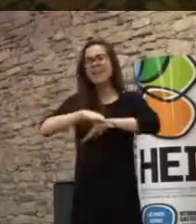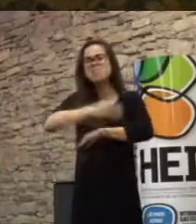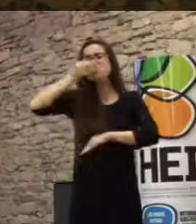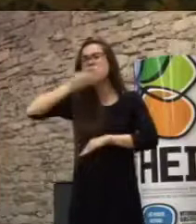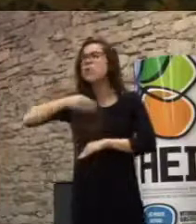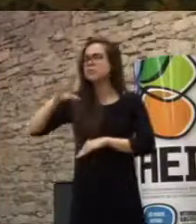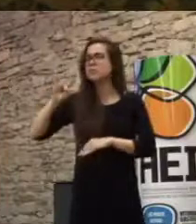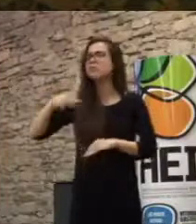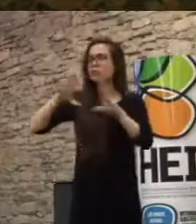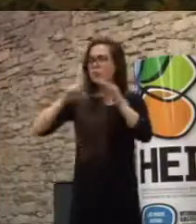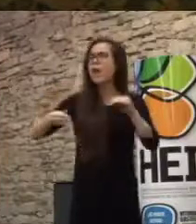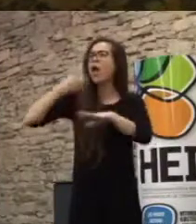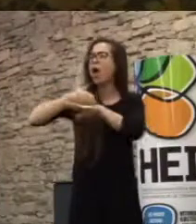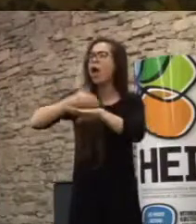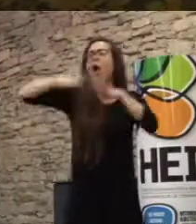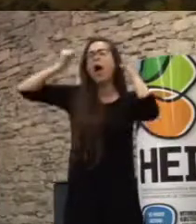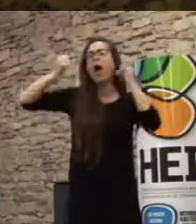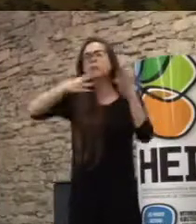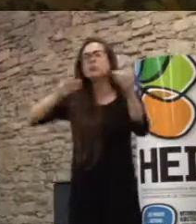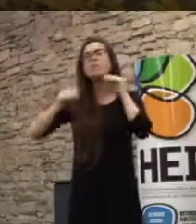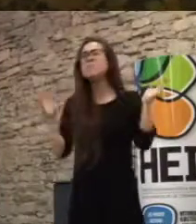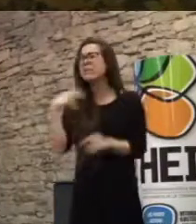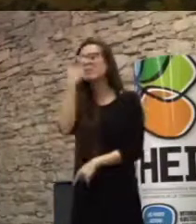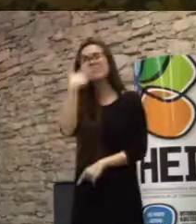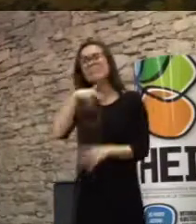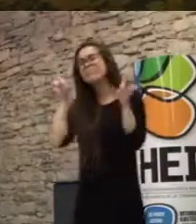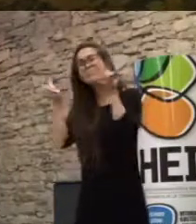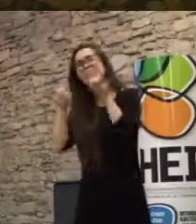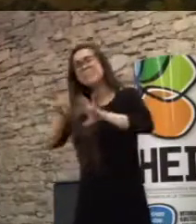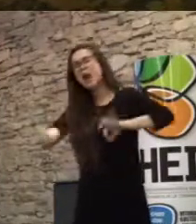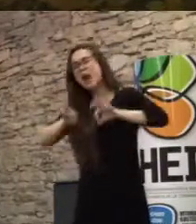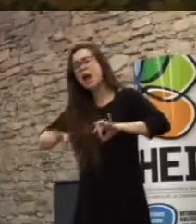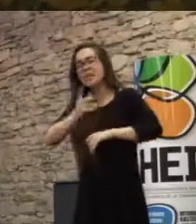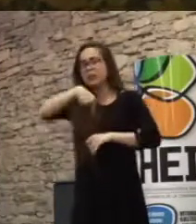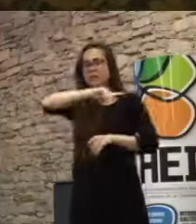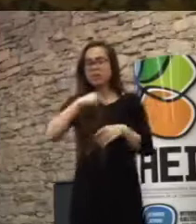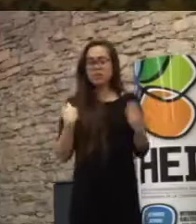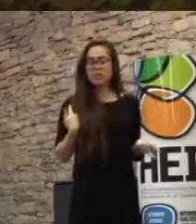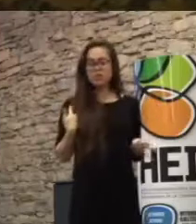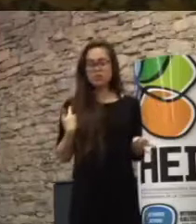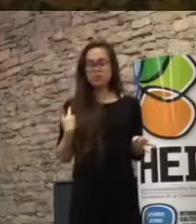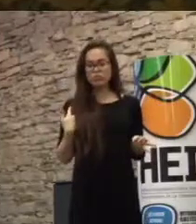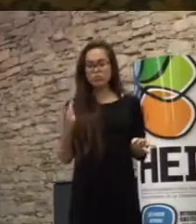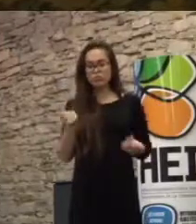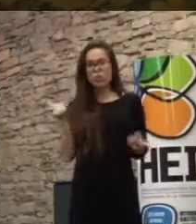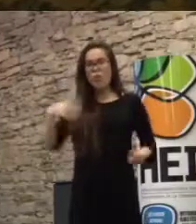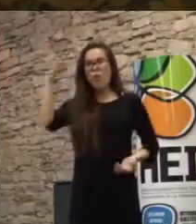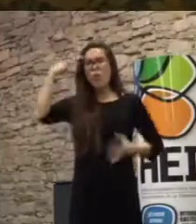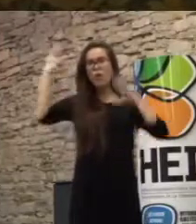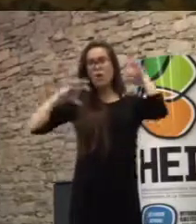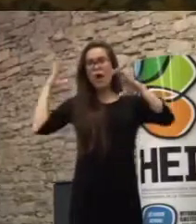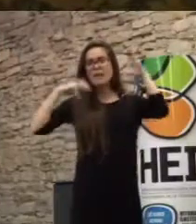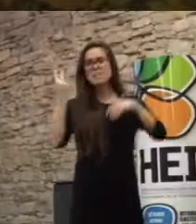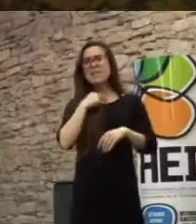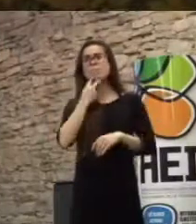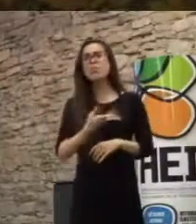hablar en público y resulta que el don de la palabra se nos ha dado de nacimiento somos la única especie sobre el planeta que hemos estructurado el lenguaje